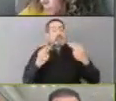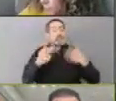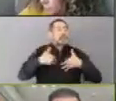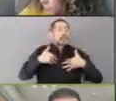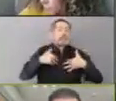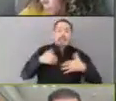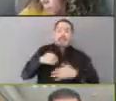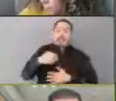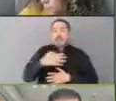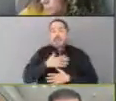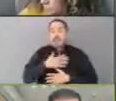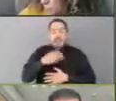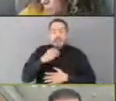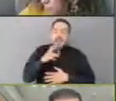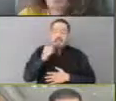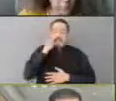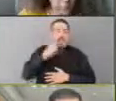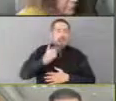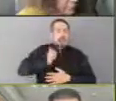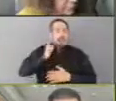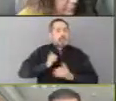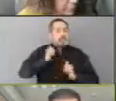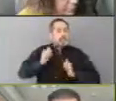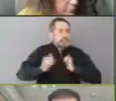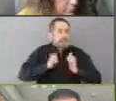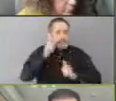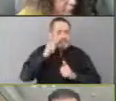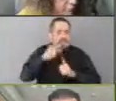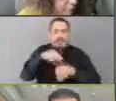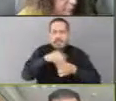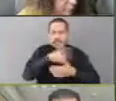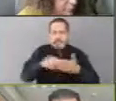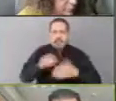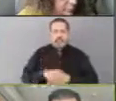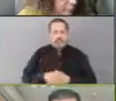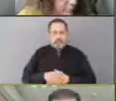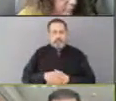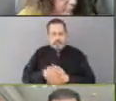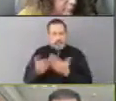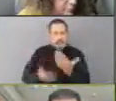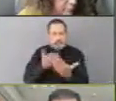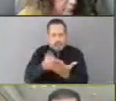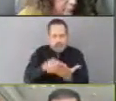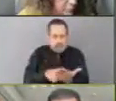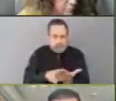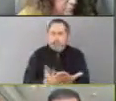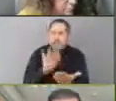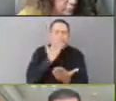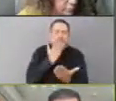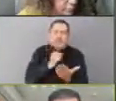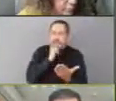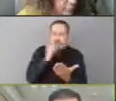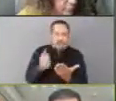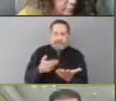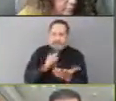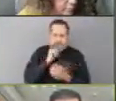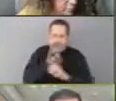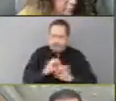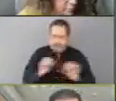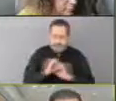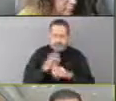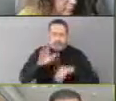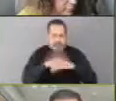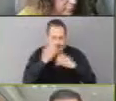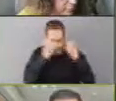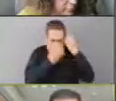proceso electoral. En el proyecto se propone declarar la inexistencia de la infracción, ya que del análisis al contenido